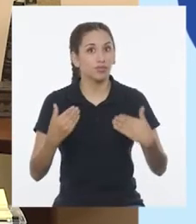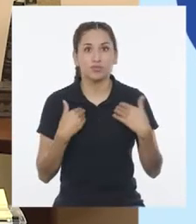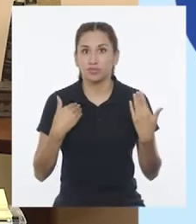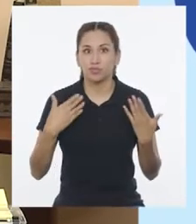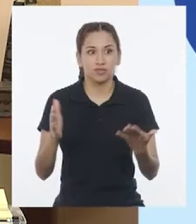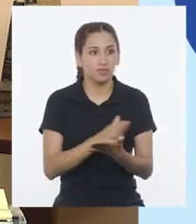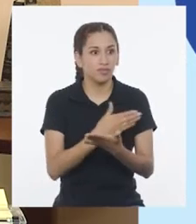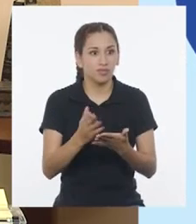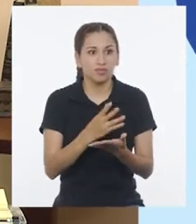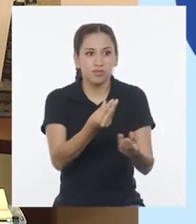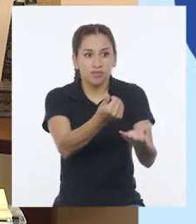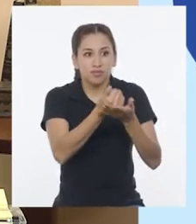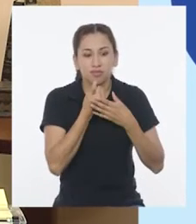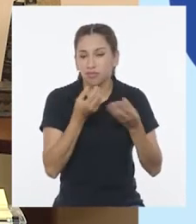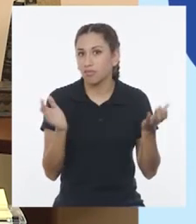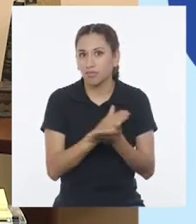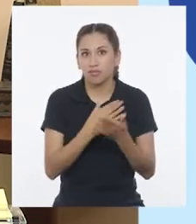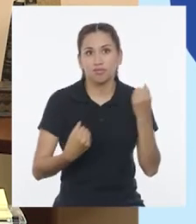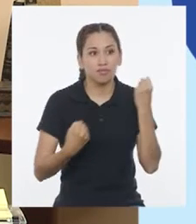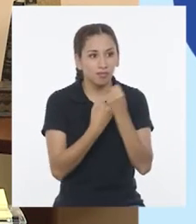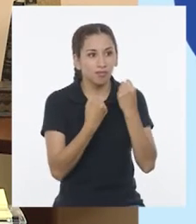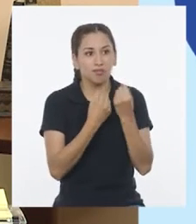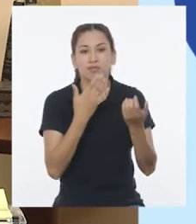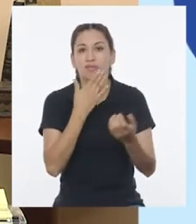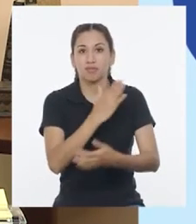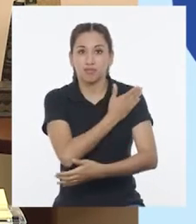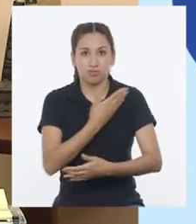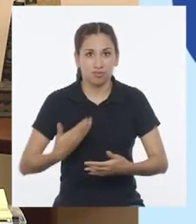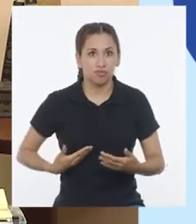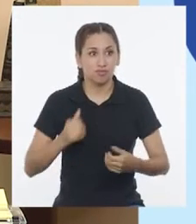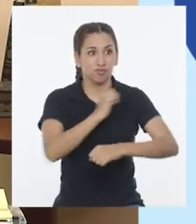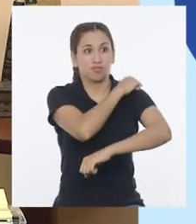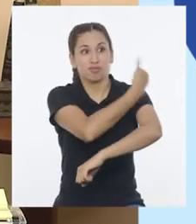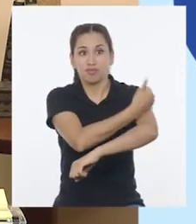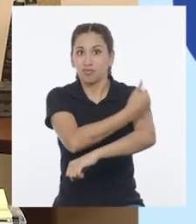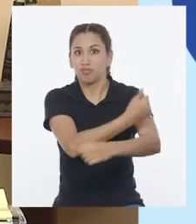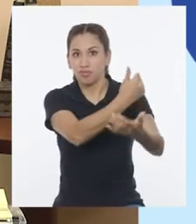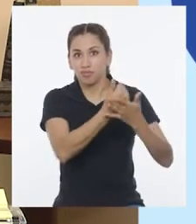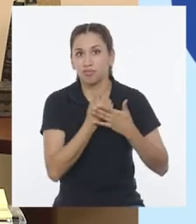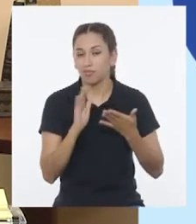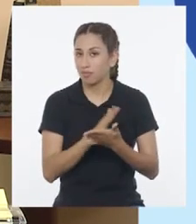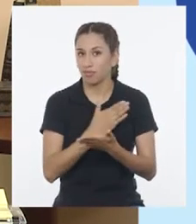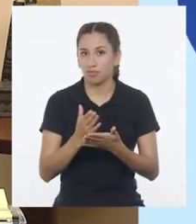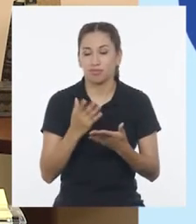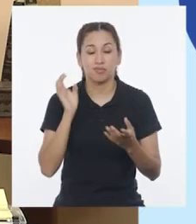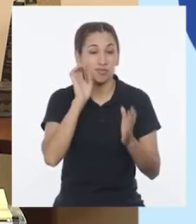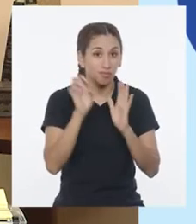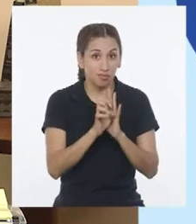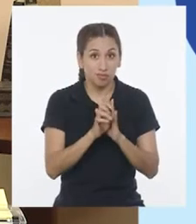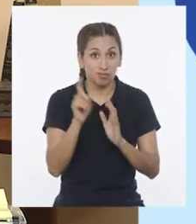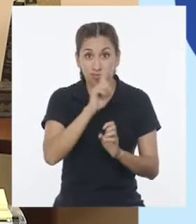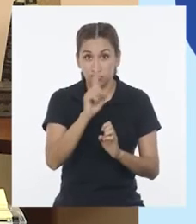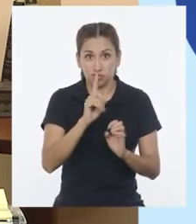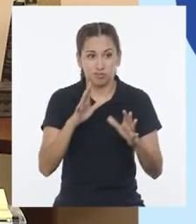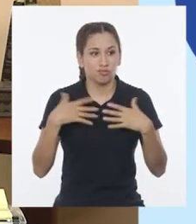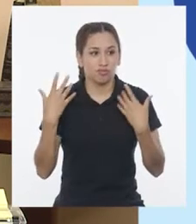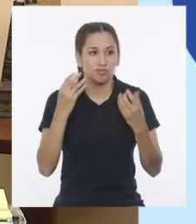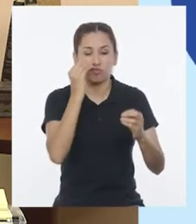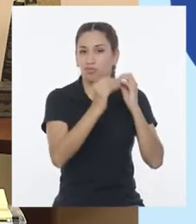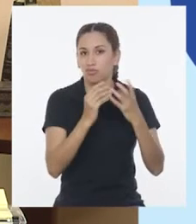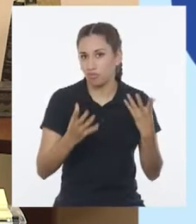se nos vino eran a falta pues que nosotros no teníamos ninguna garantía, ningún apoyo, por decir,